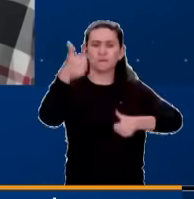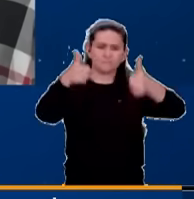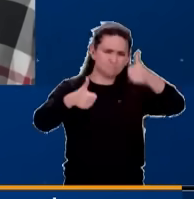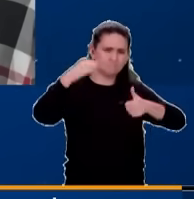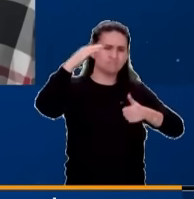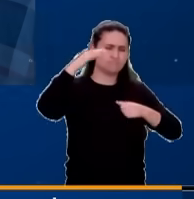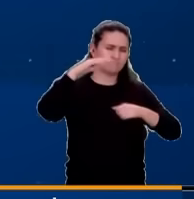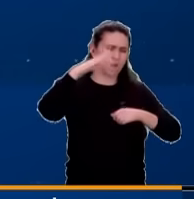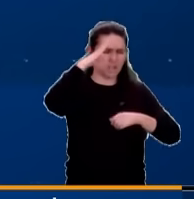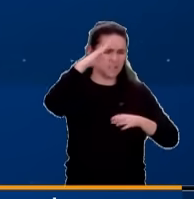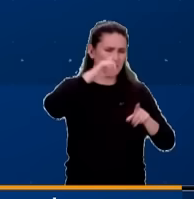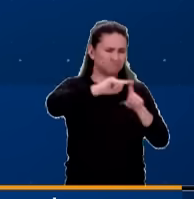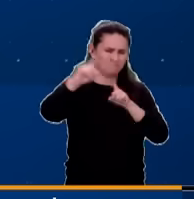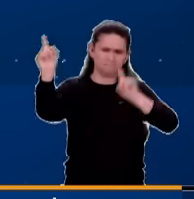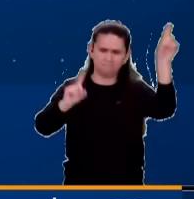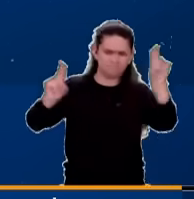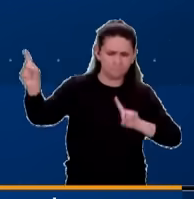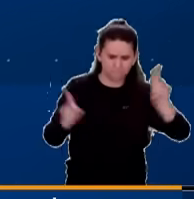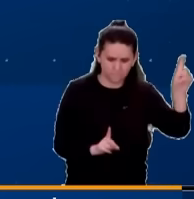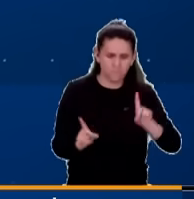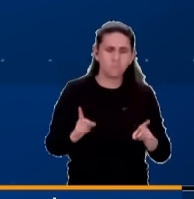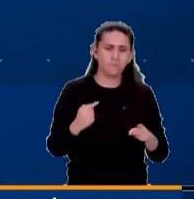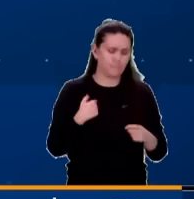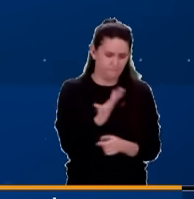autoridades, nosotros entramos